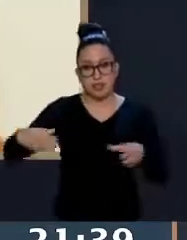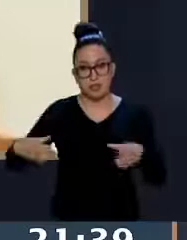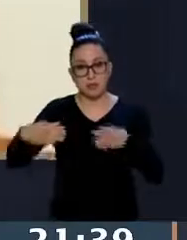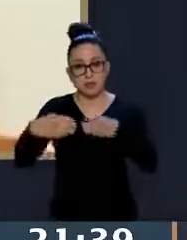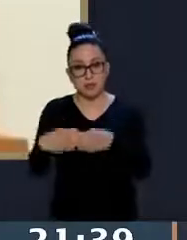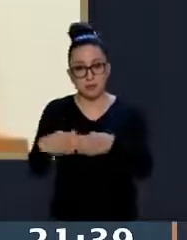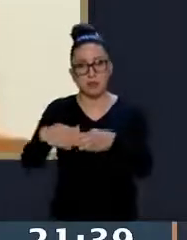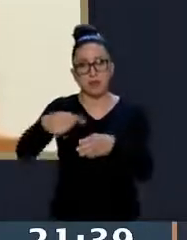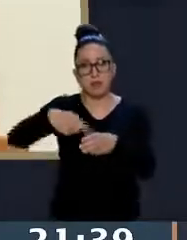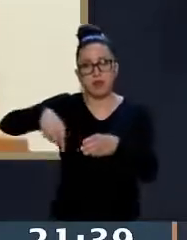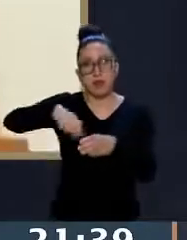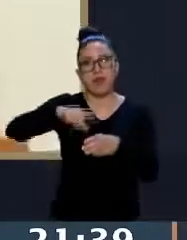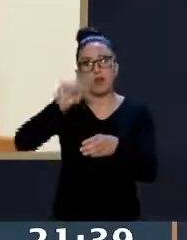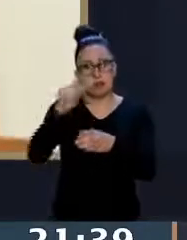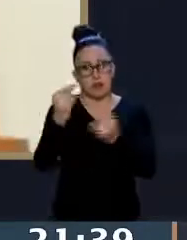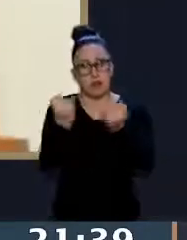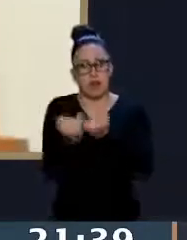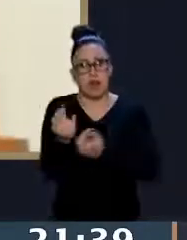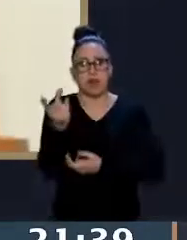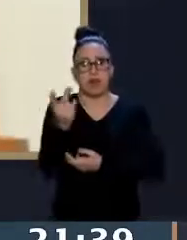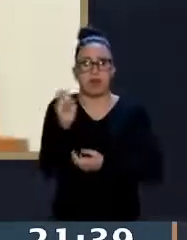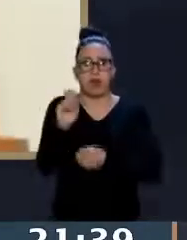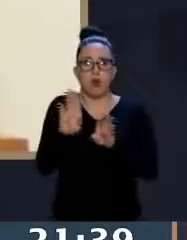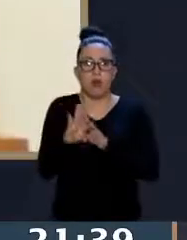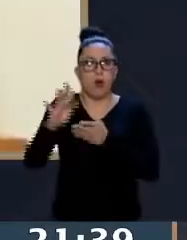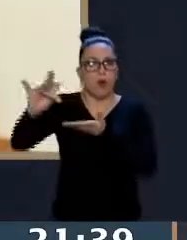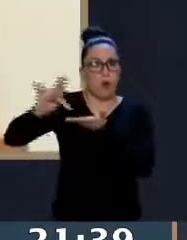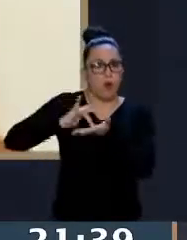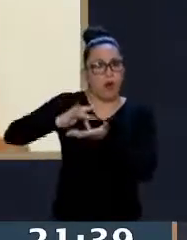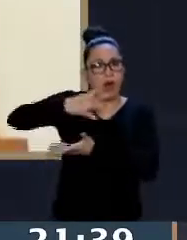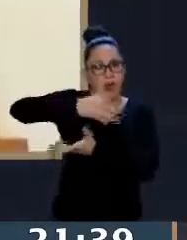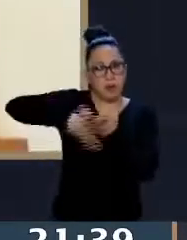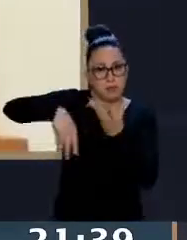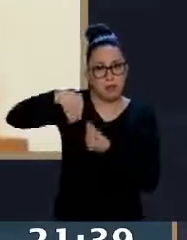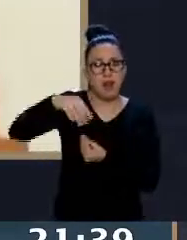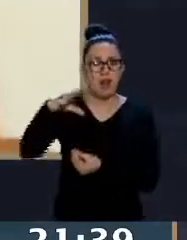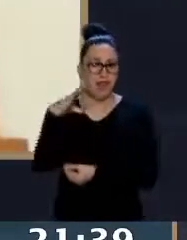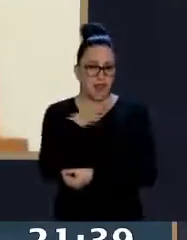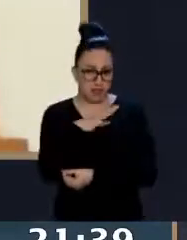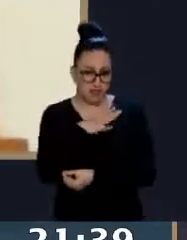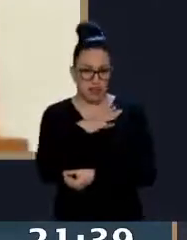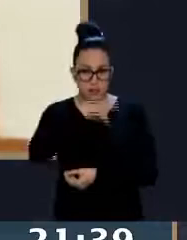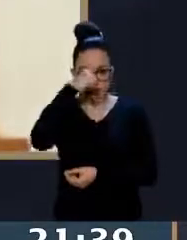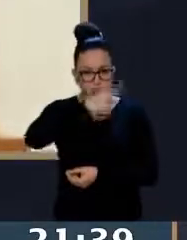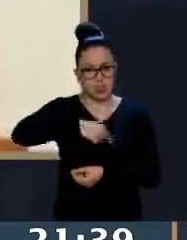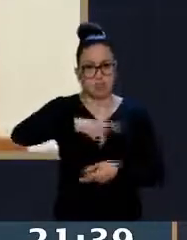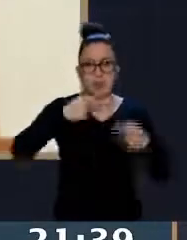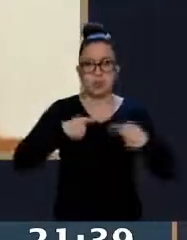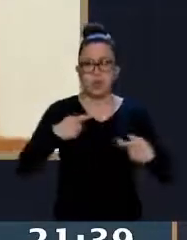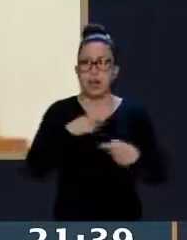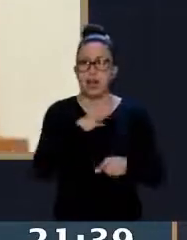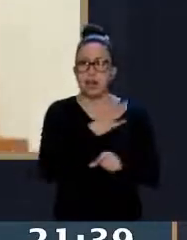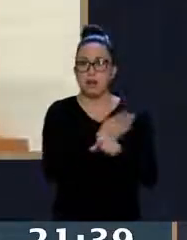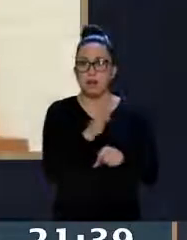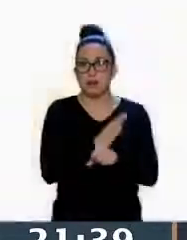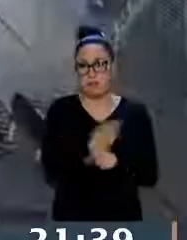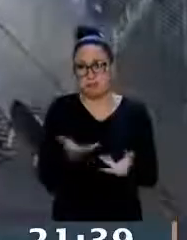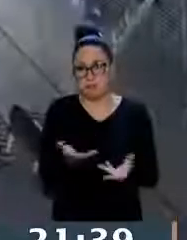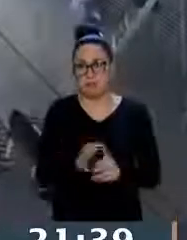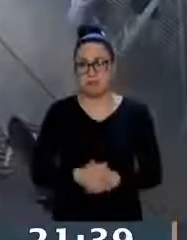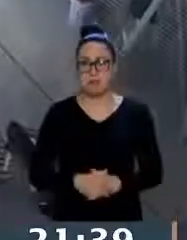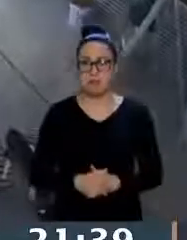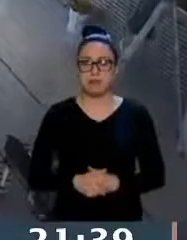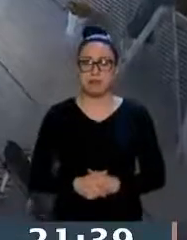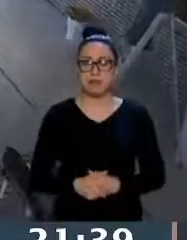pues redunde también y se se convierta en beneficios para la ciudadanía y en general para el pueblo de México